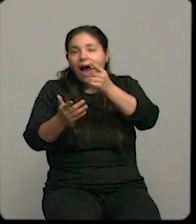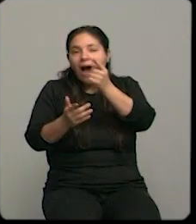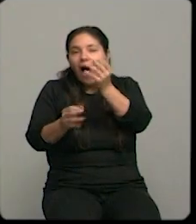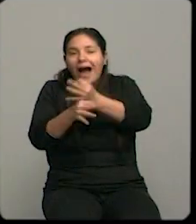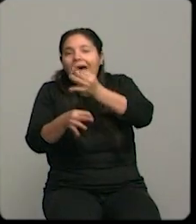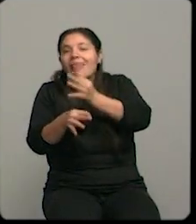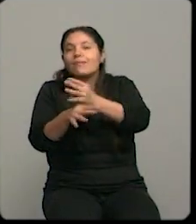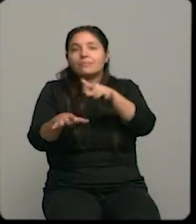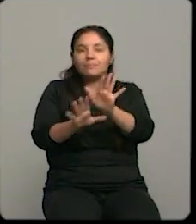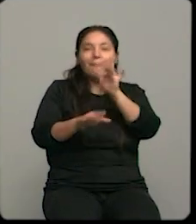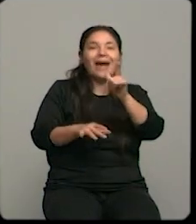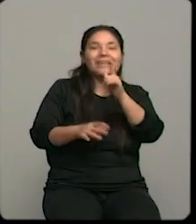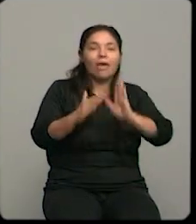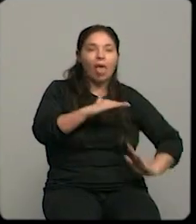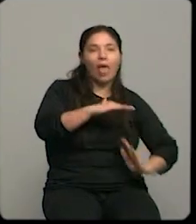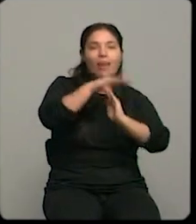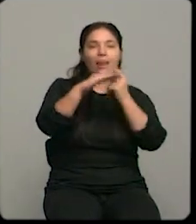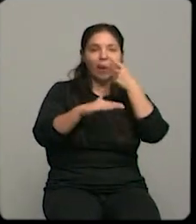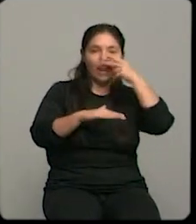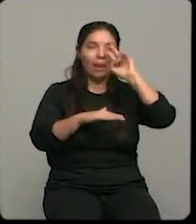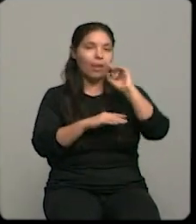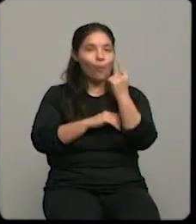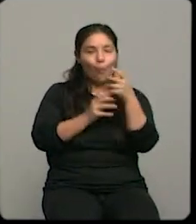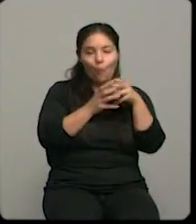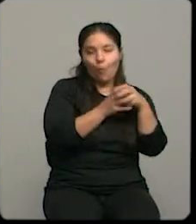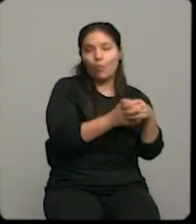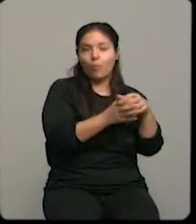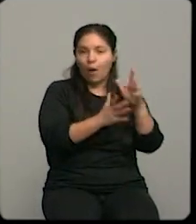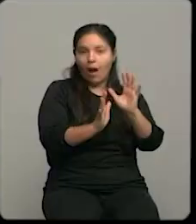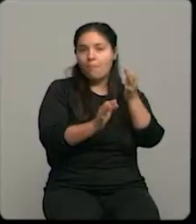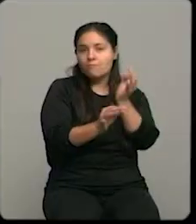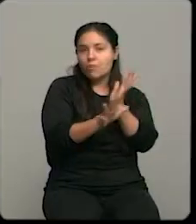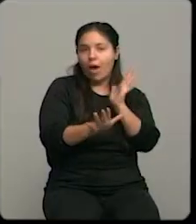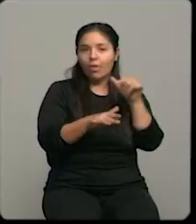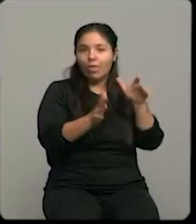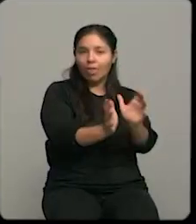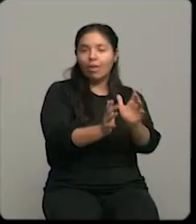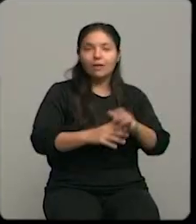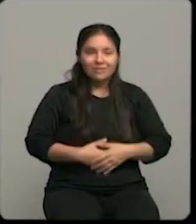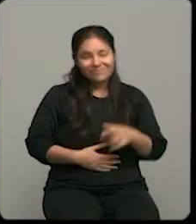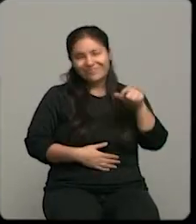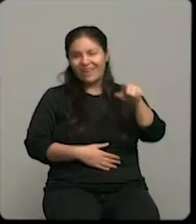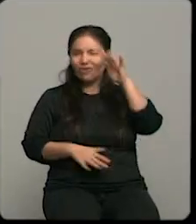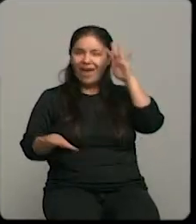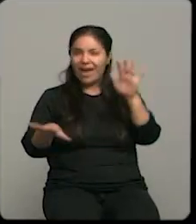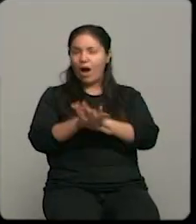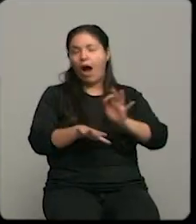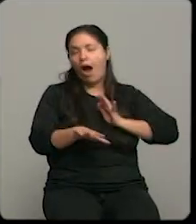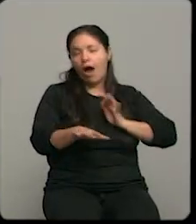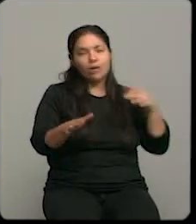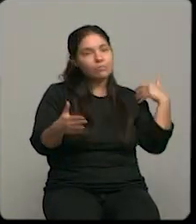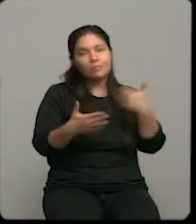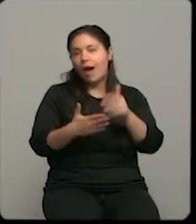del intelectualismo, y es un error del cual hemos sido parte de las orquestas a lo largo de los años. Nosotros